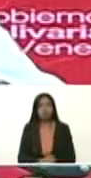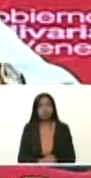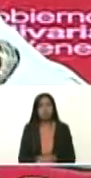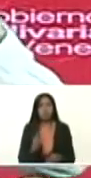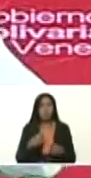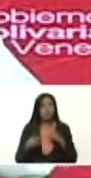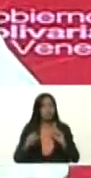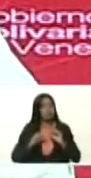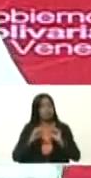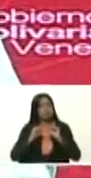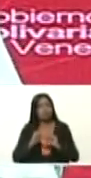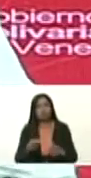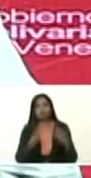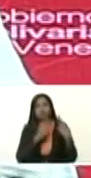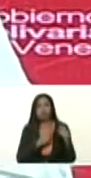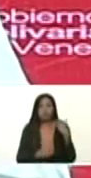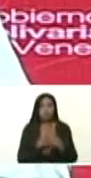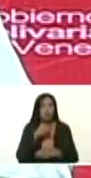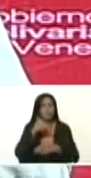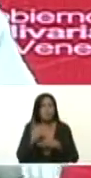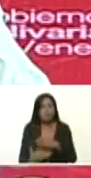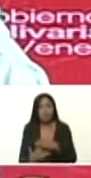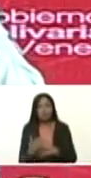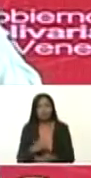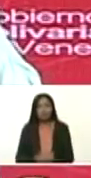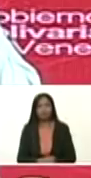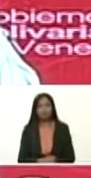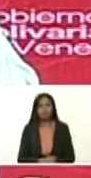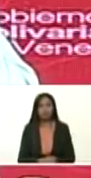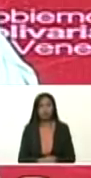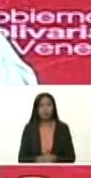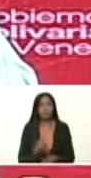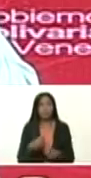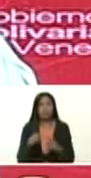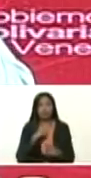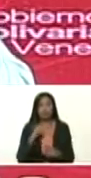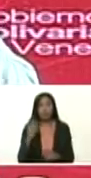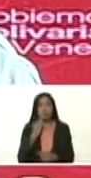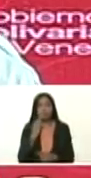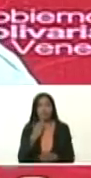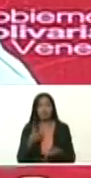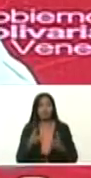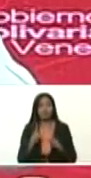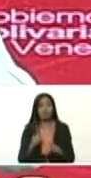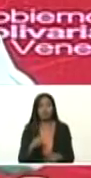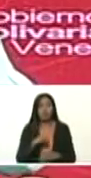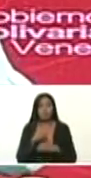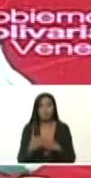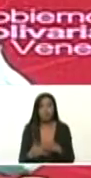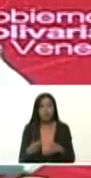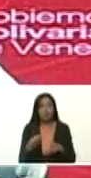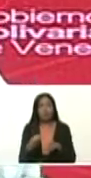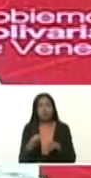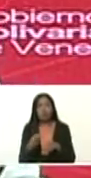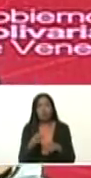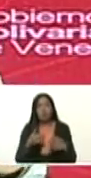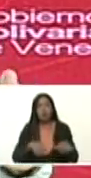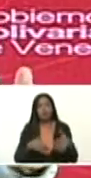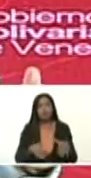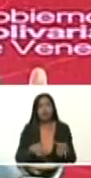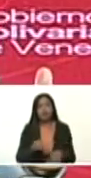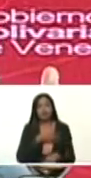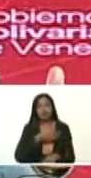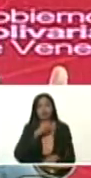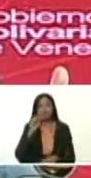adelante. Y asumimos nuevos planes. Pero ya tenemos la experiencia. El Plan Guayana Socialista del comandante Chávez fue hace 10